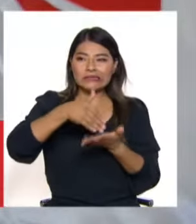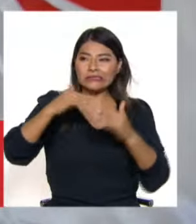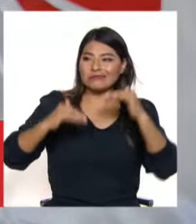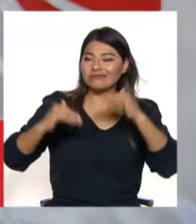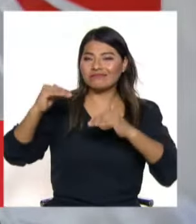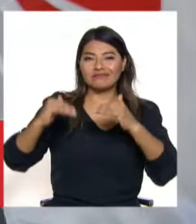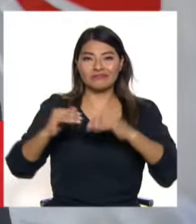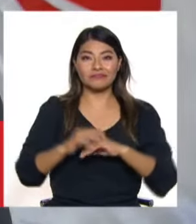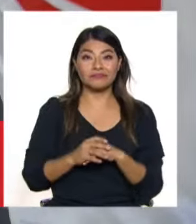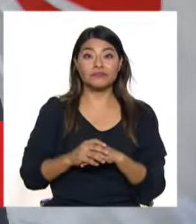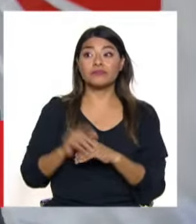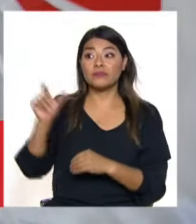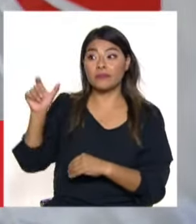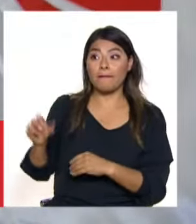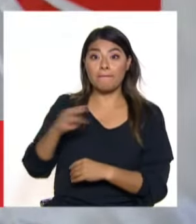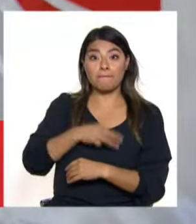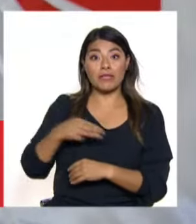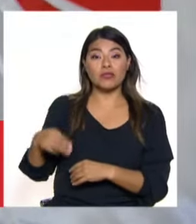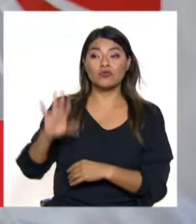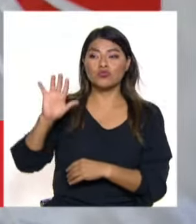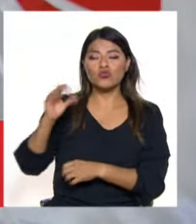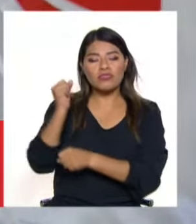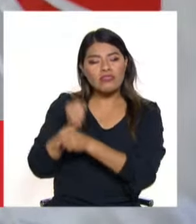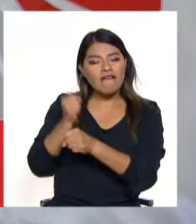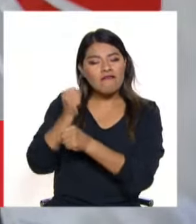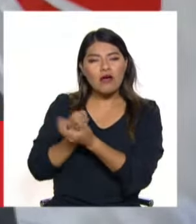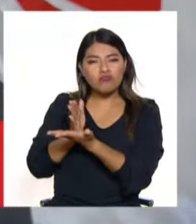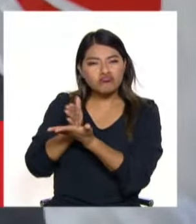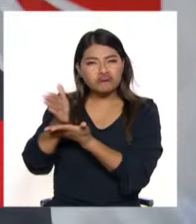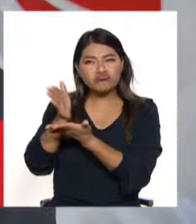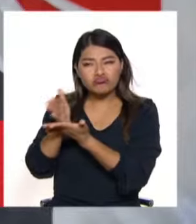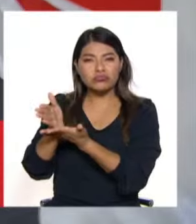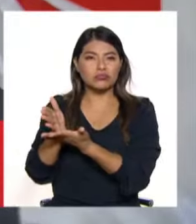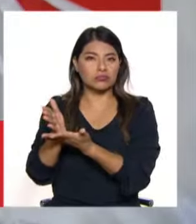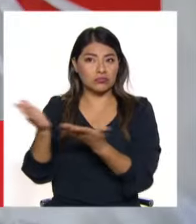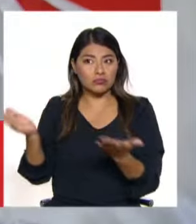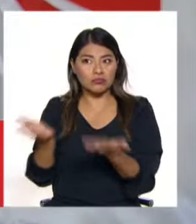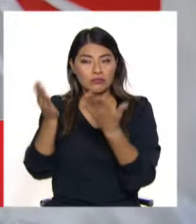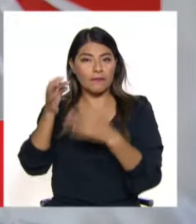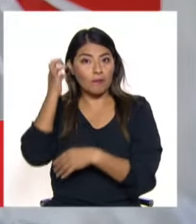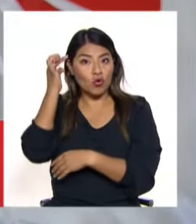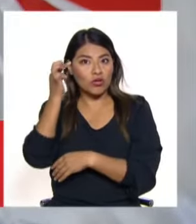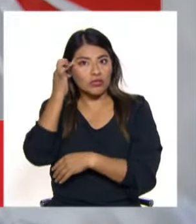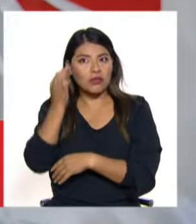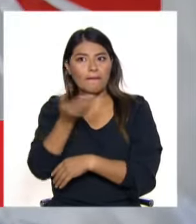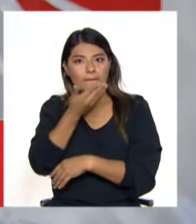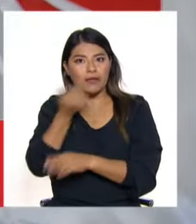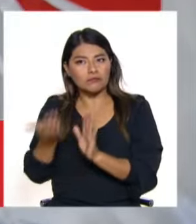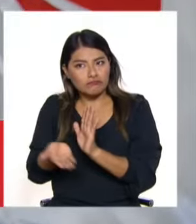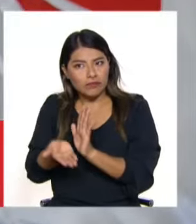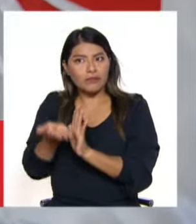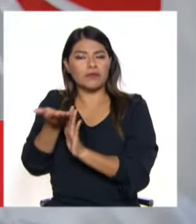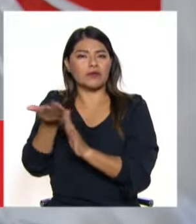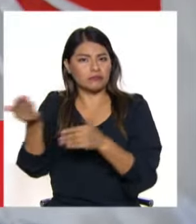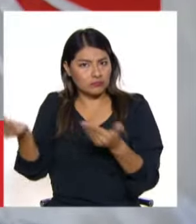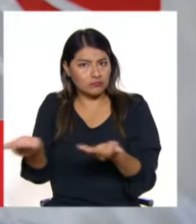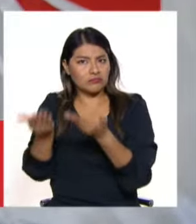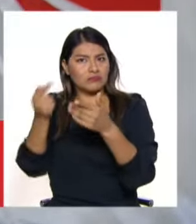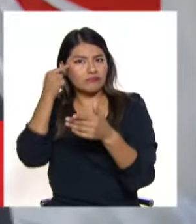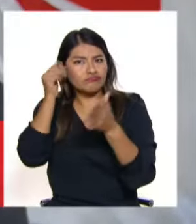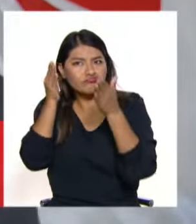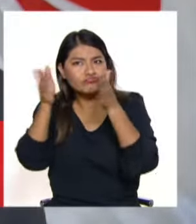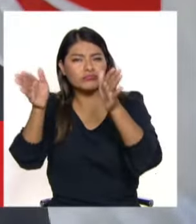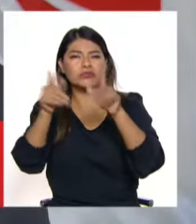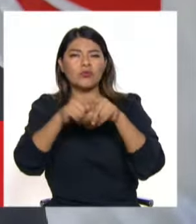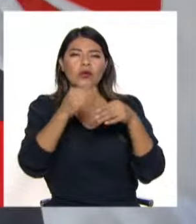que los ministros tengan continuidad. En general, las políticas públicas en el Perú deben tener continuidad y tienen que tener mirada de mediano